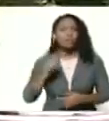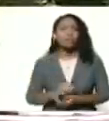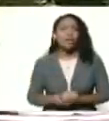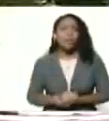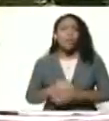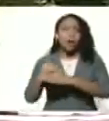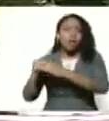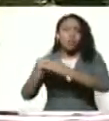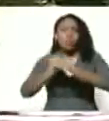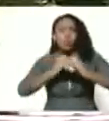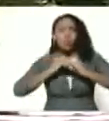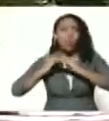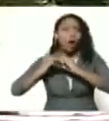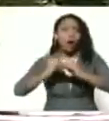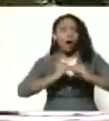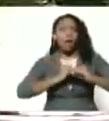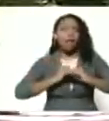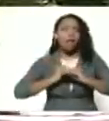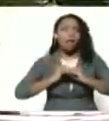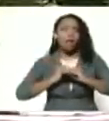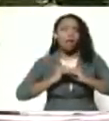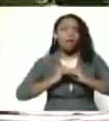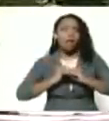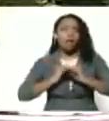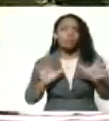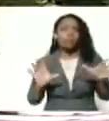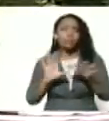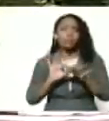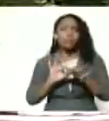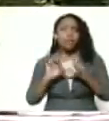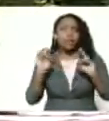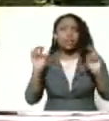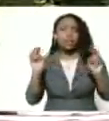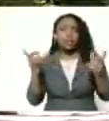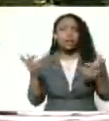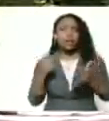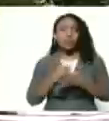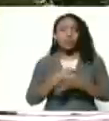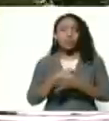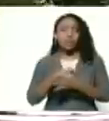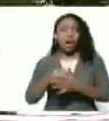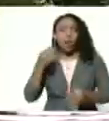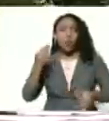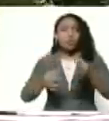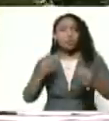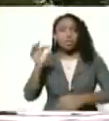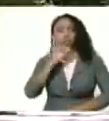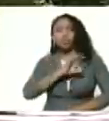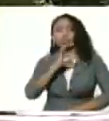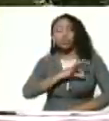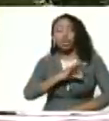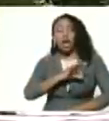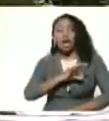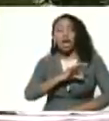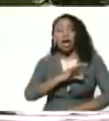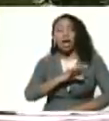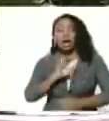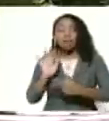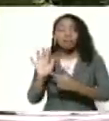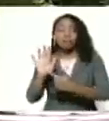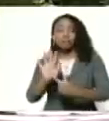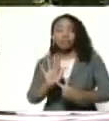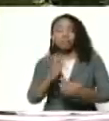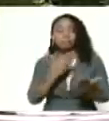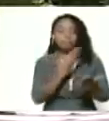por la igualdad, ¿no?, vinculada al tema de la lucha por la justicia social, fue un planteamiento que